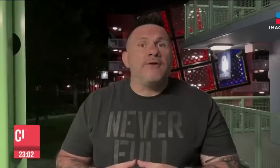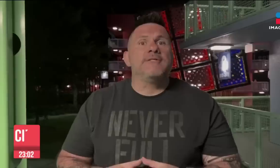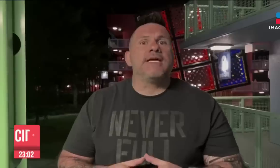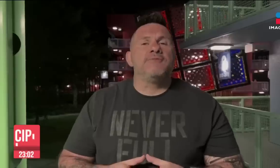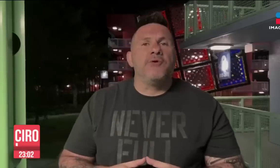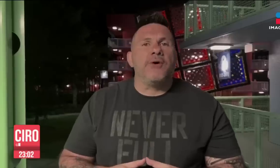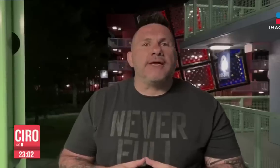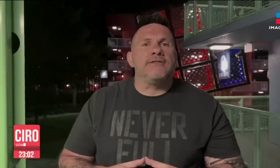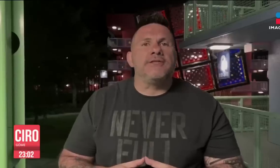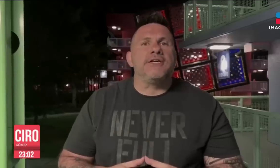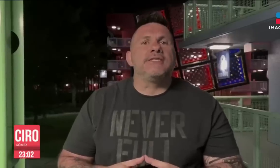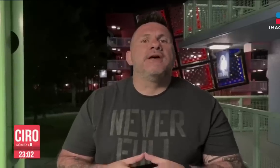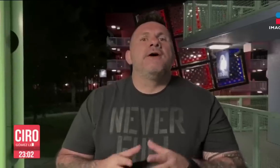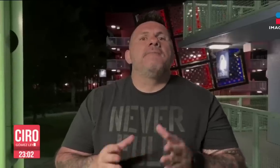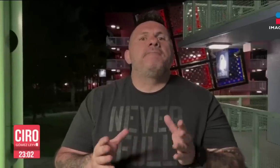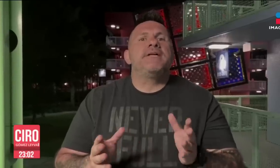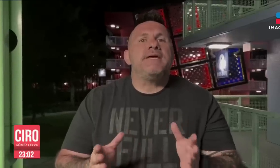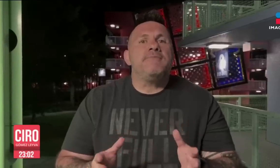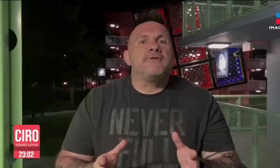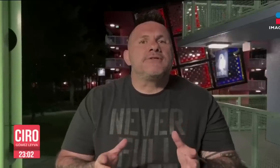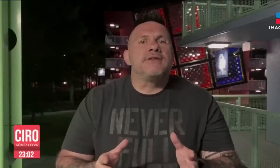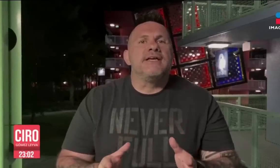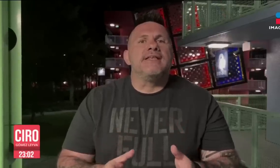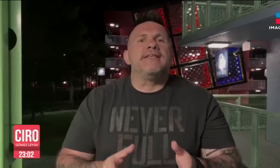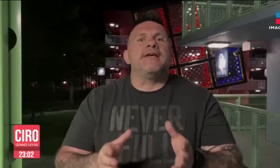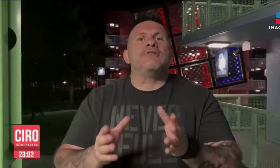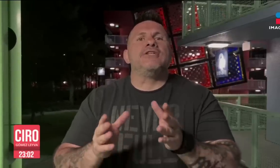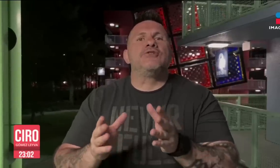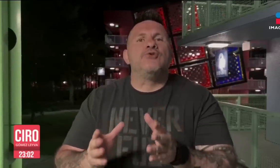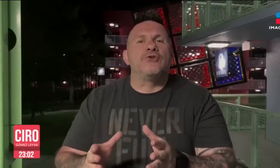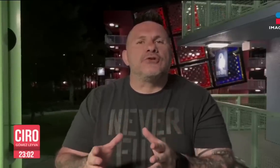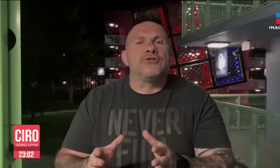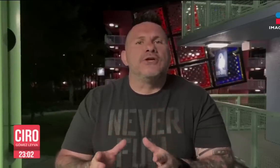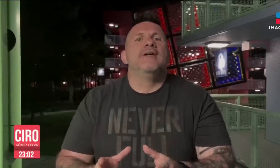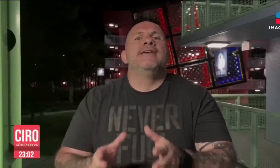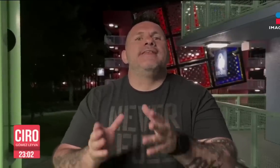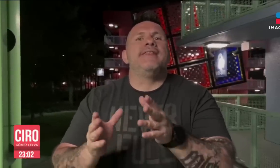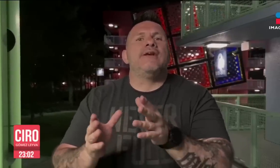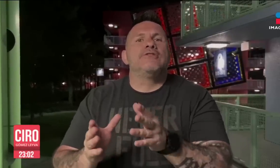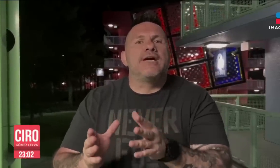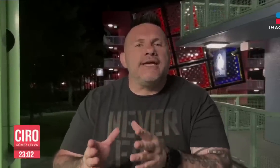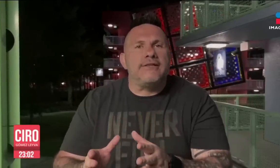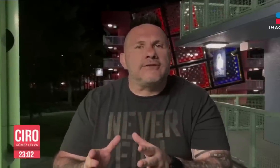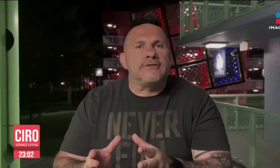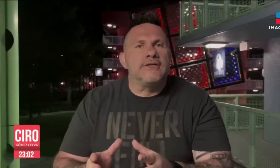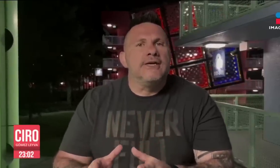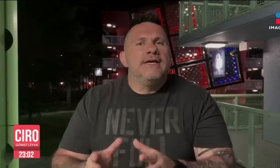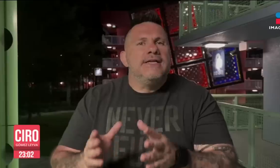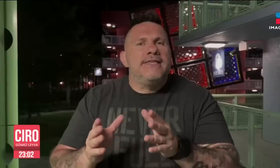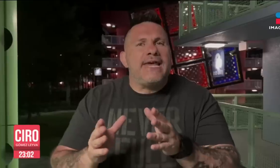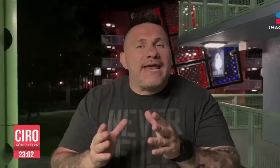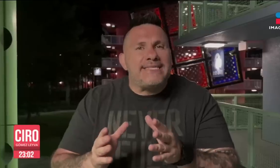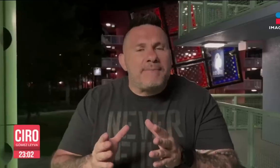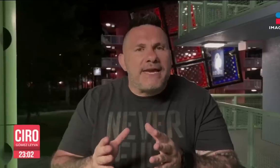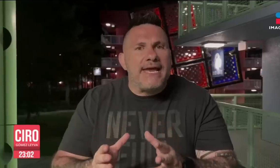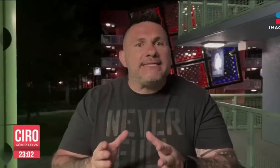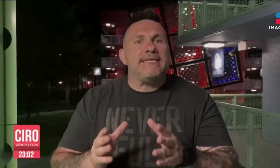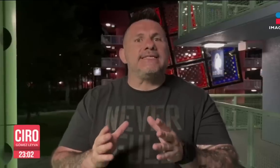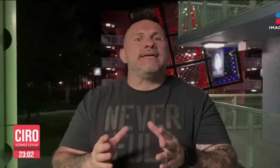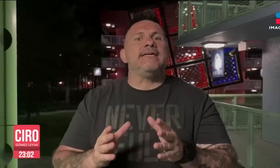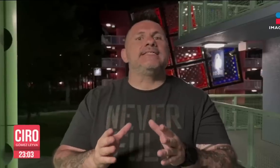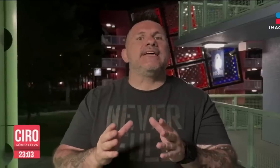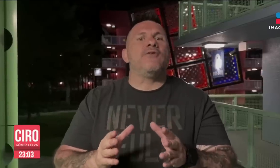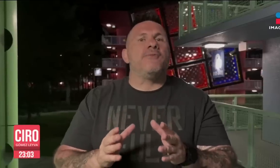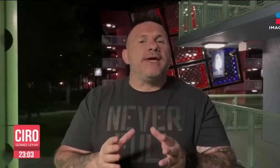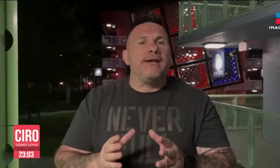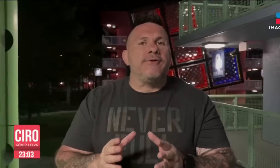Ciro, ¿qué tal? ¿Cómo estás? Muy buenas noches. Pasamos de los insultos, de los gritos, de las amenazas